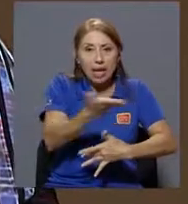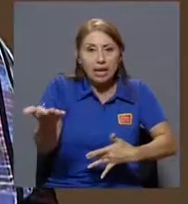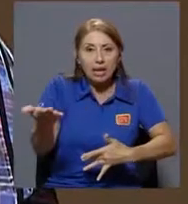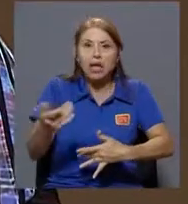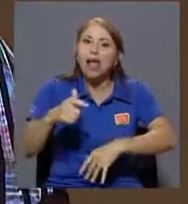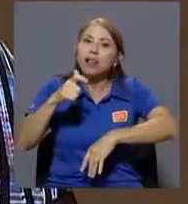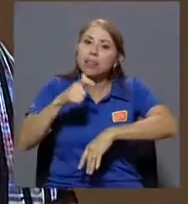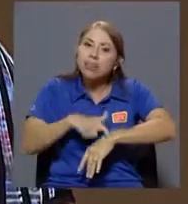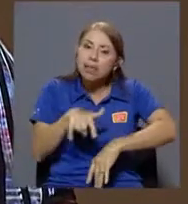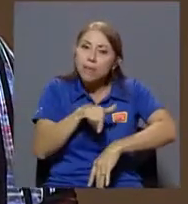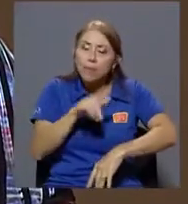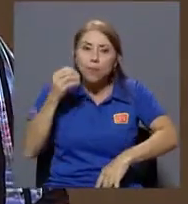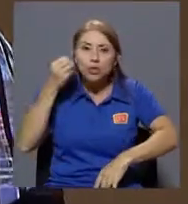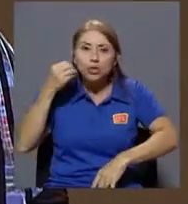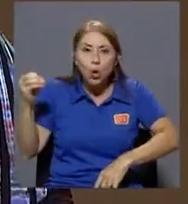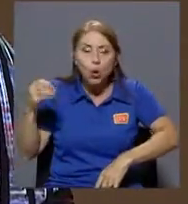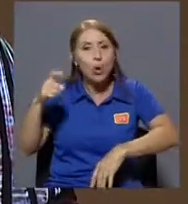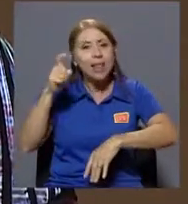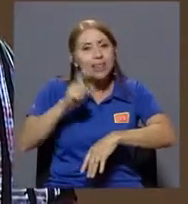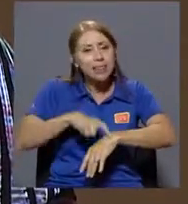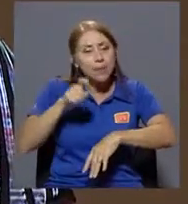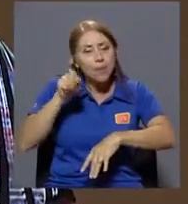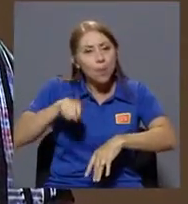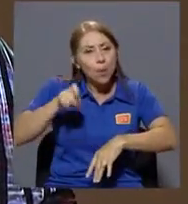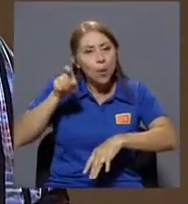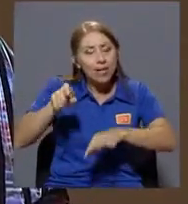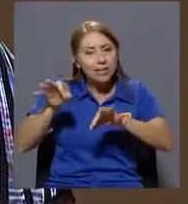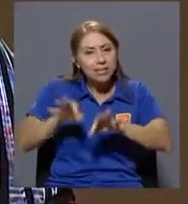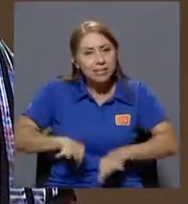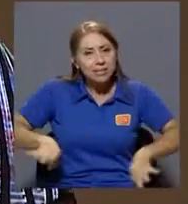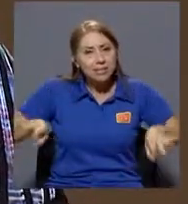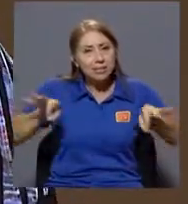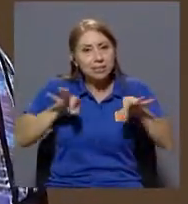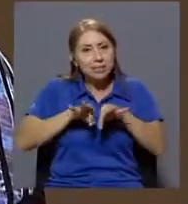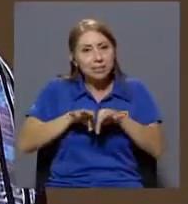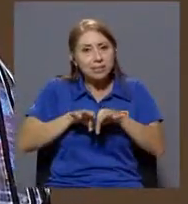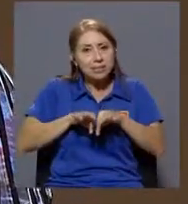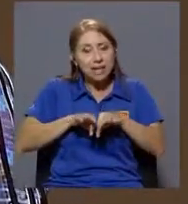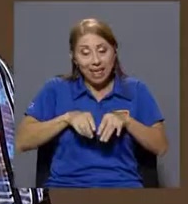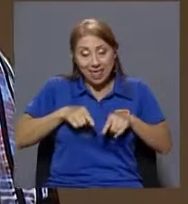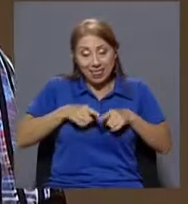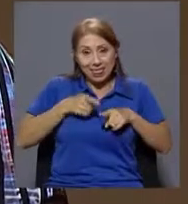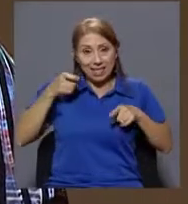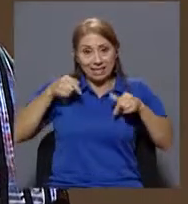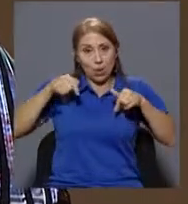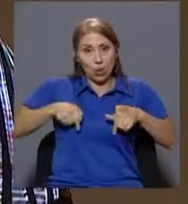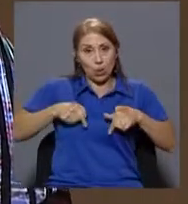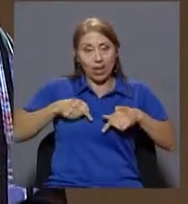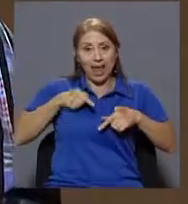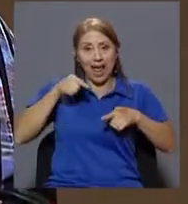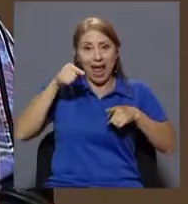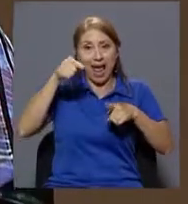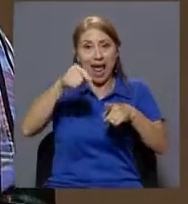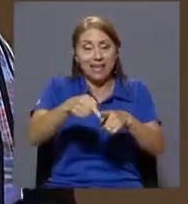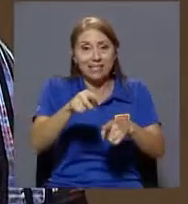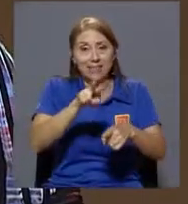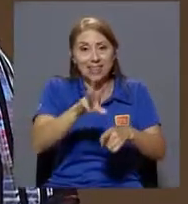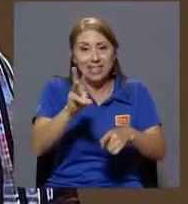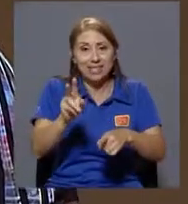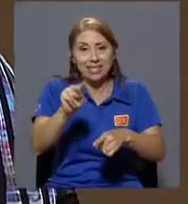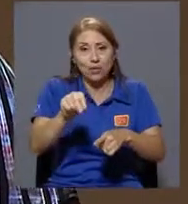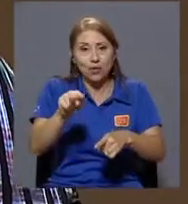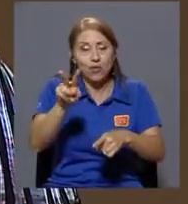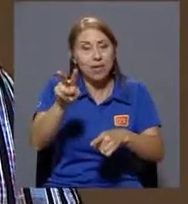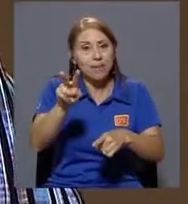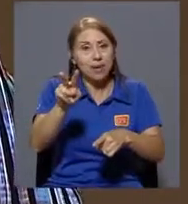el tiempo cuenta. Las decisiones de aquí al 26 de noviembre y la importancia